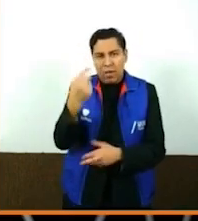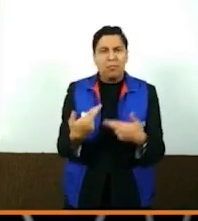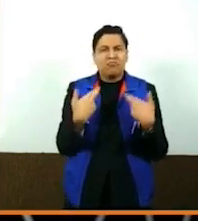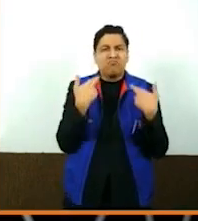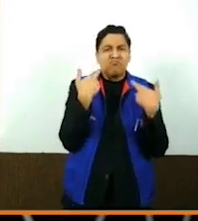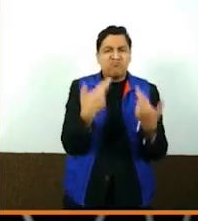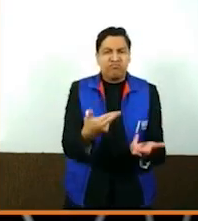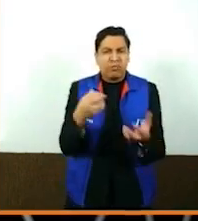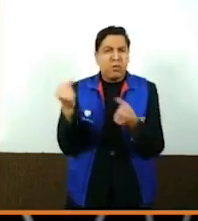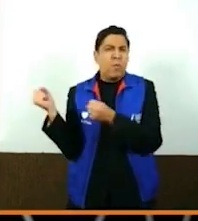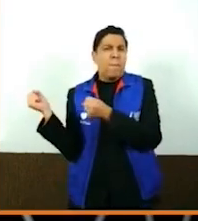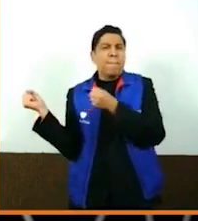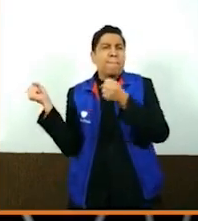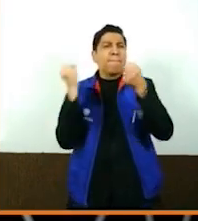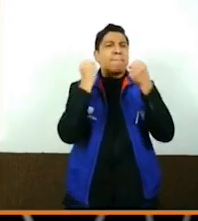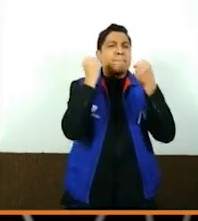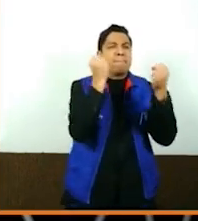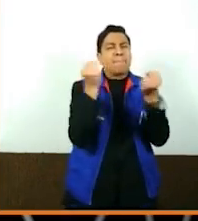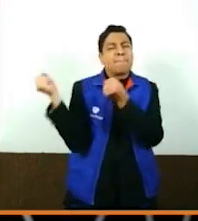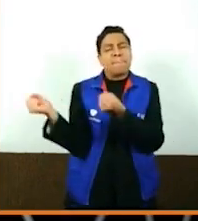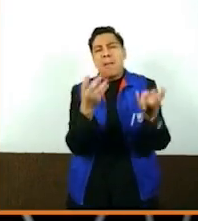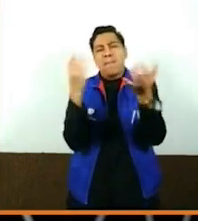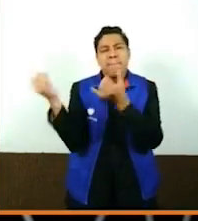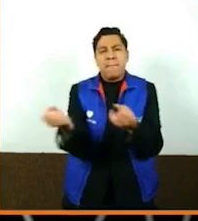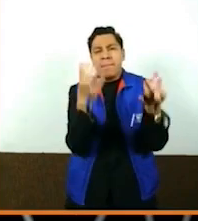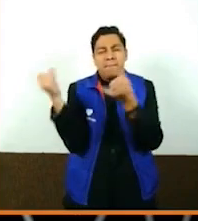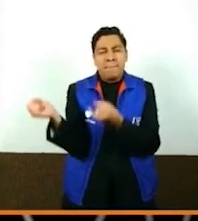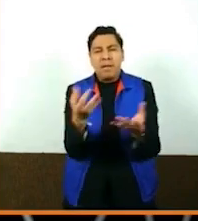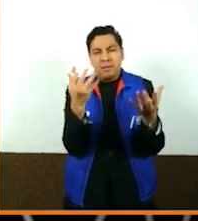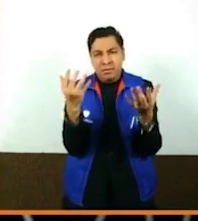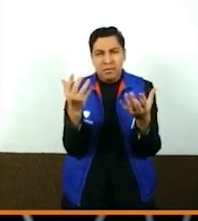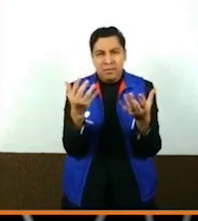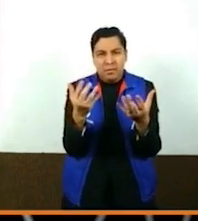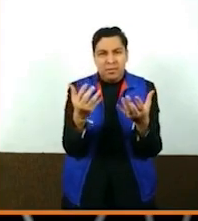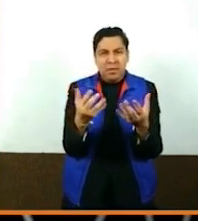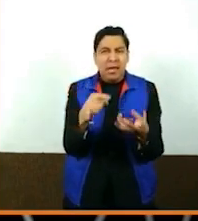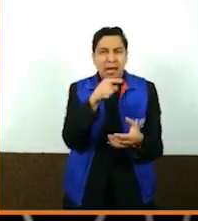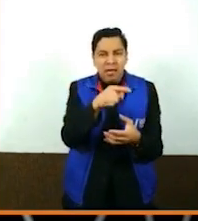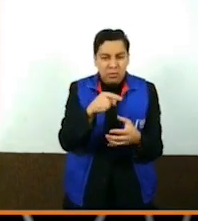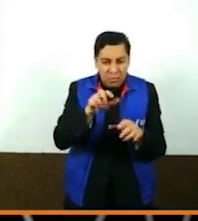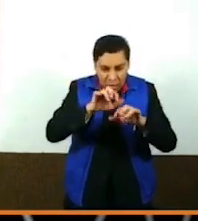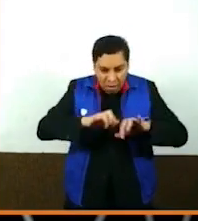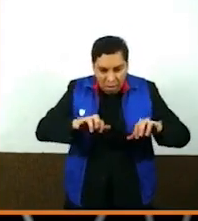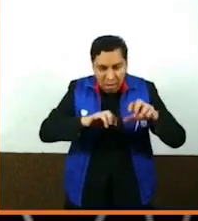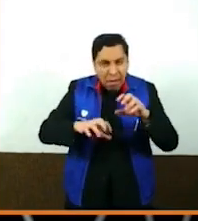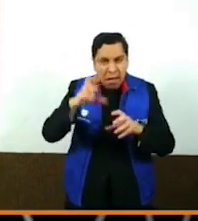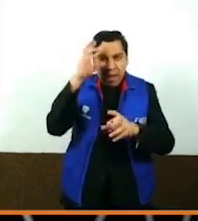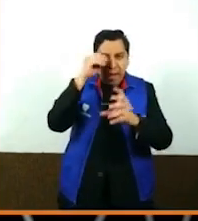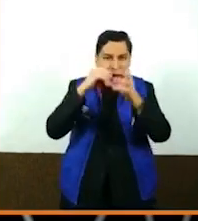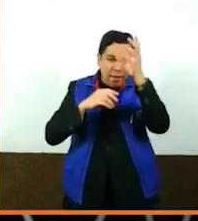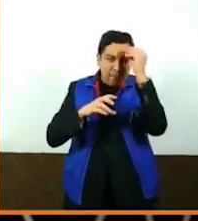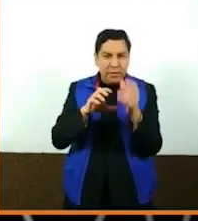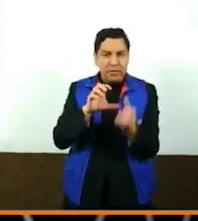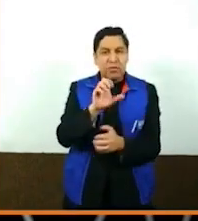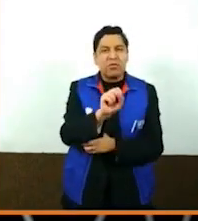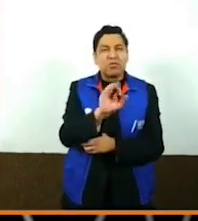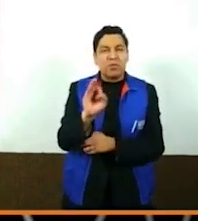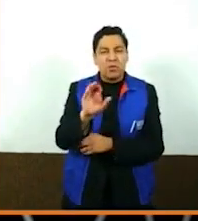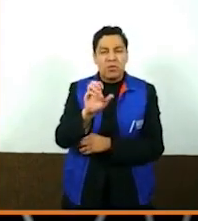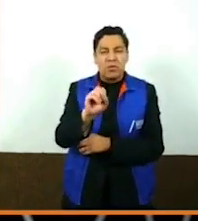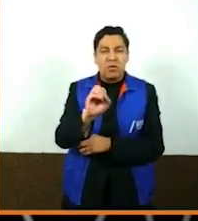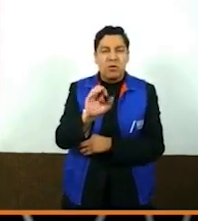que creemos que en un futuro ellos puedan ser los creadores y las creadoras de nuevos software, de nuevos